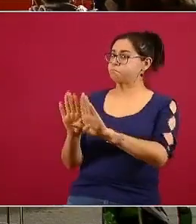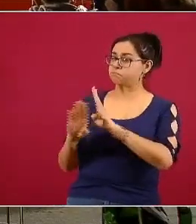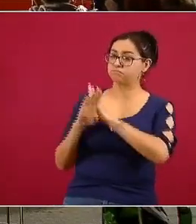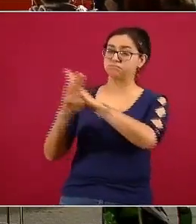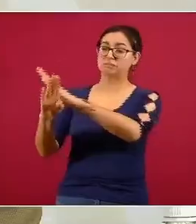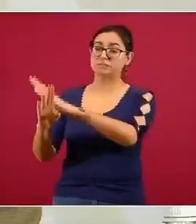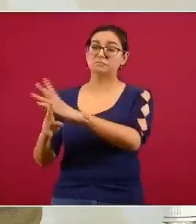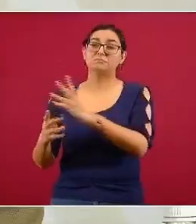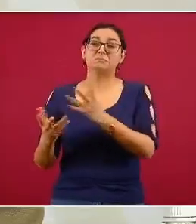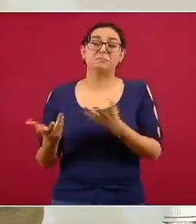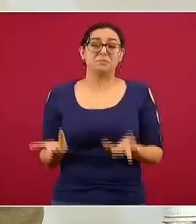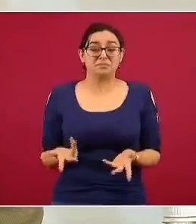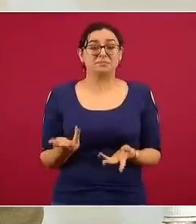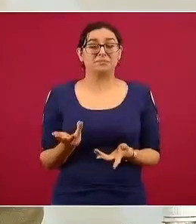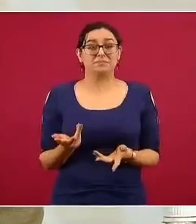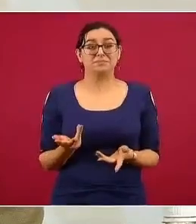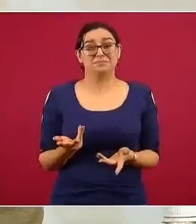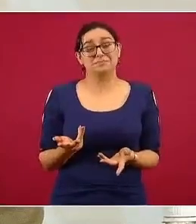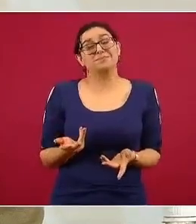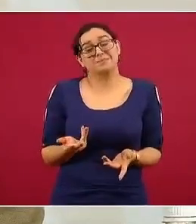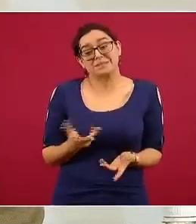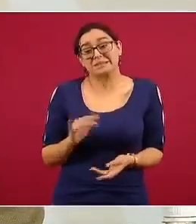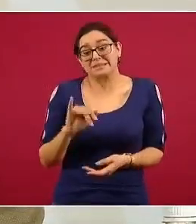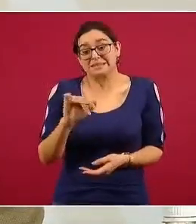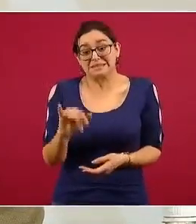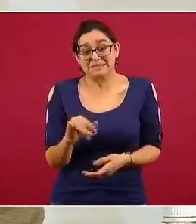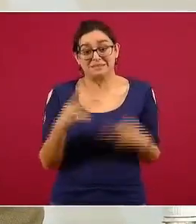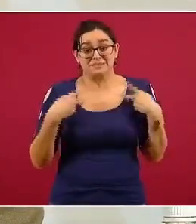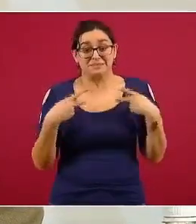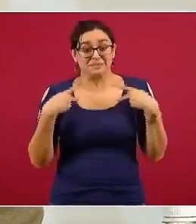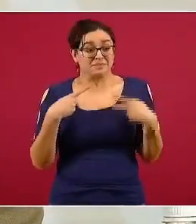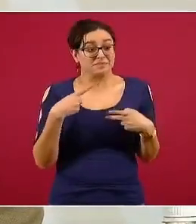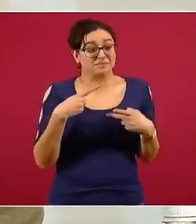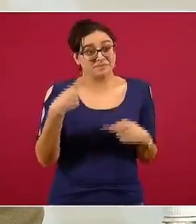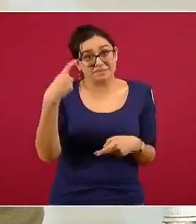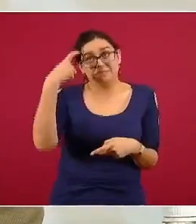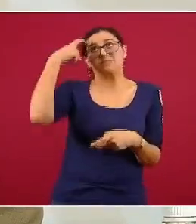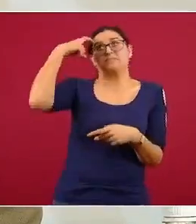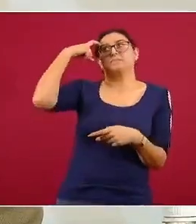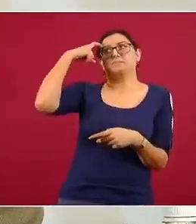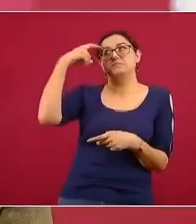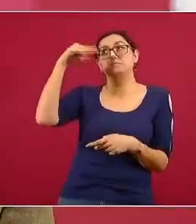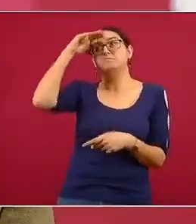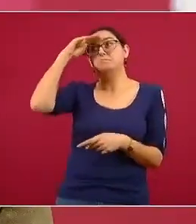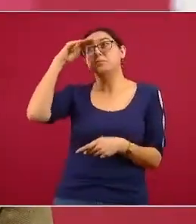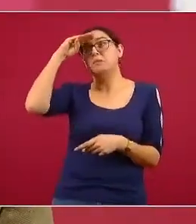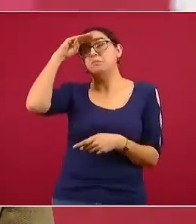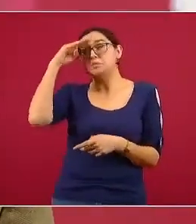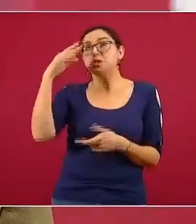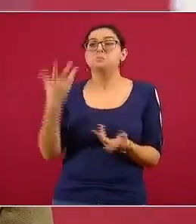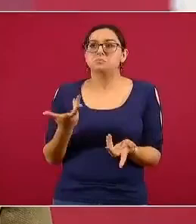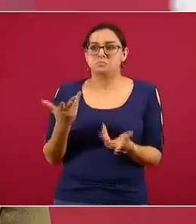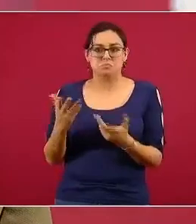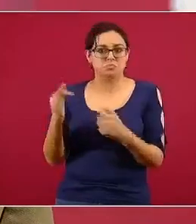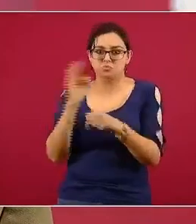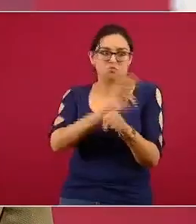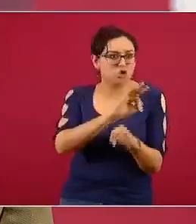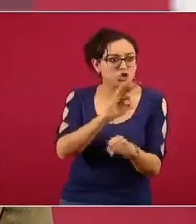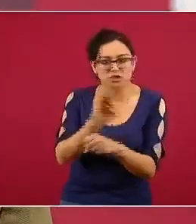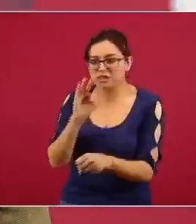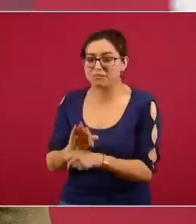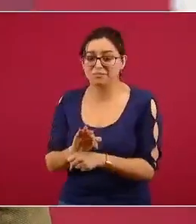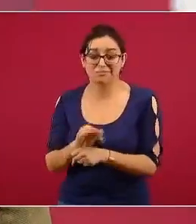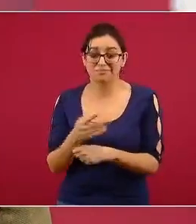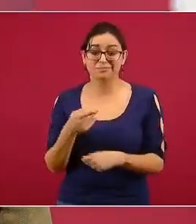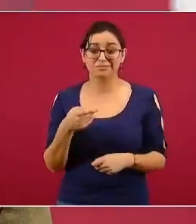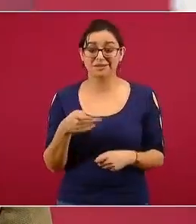tipo, puede ser genuino y la gente puede estar pensando que es una estrategia. No hay ninguna evidencia de que se pueda controlar